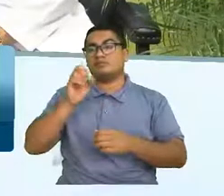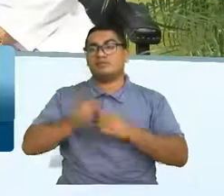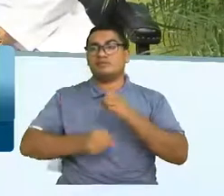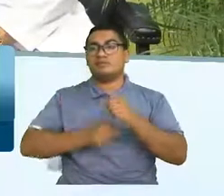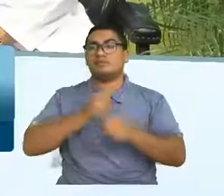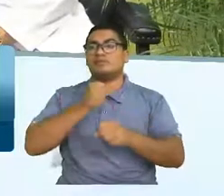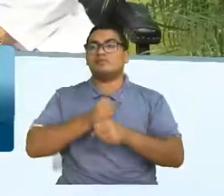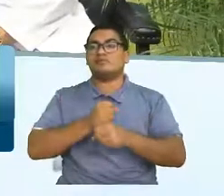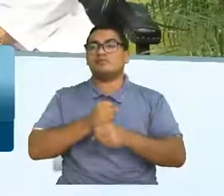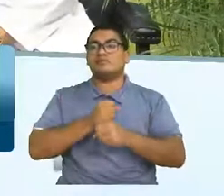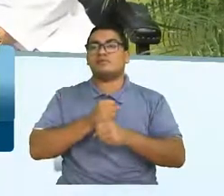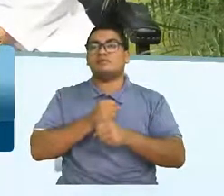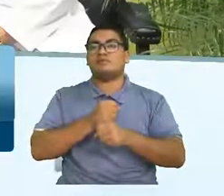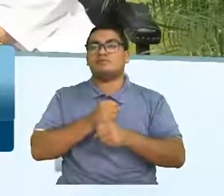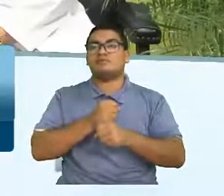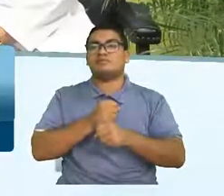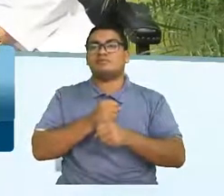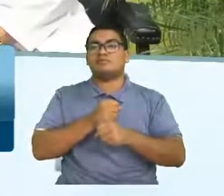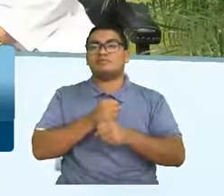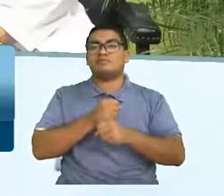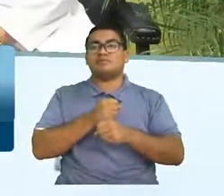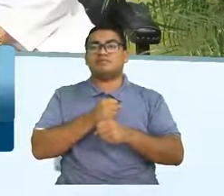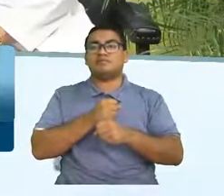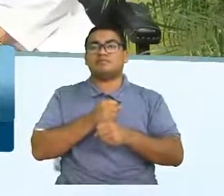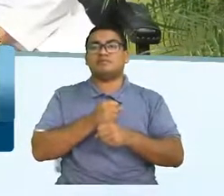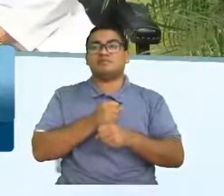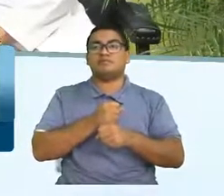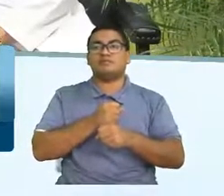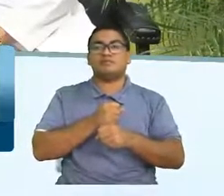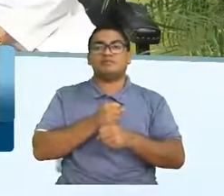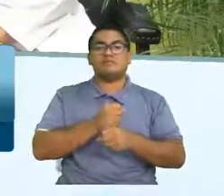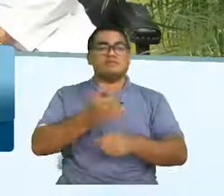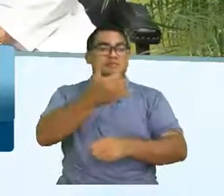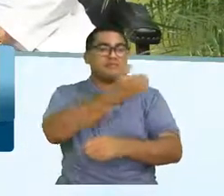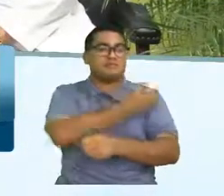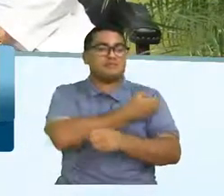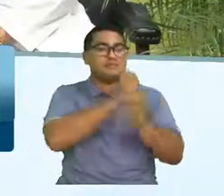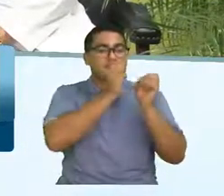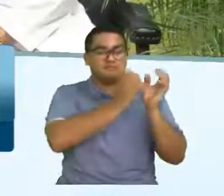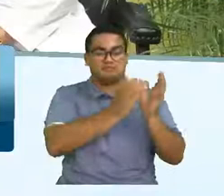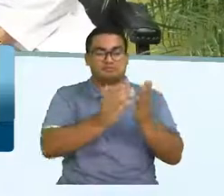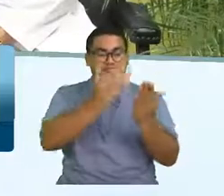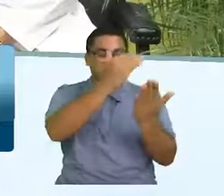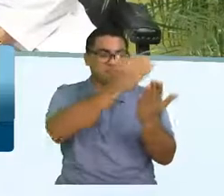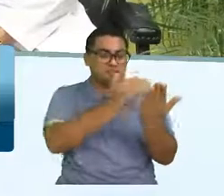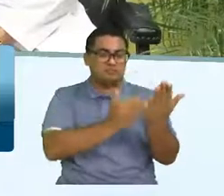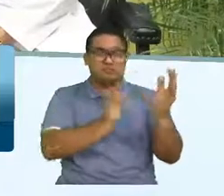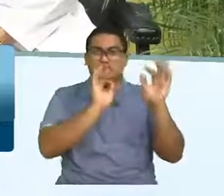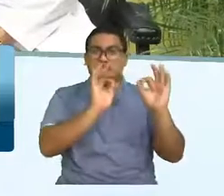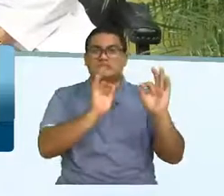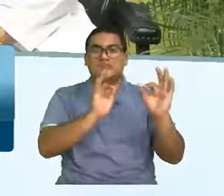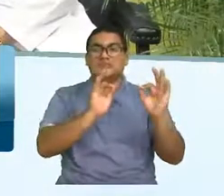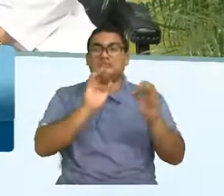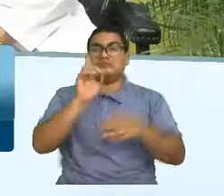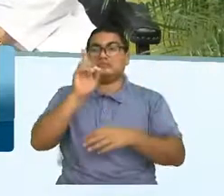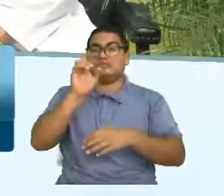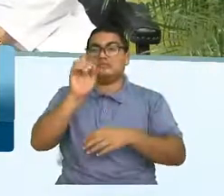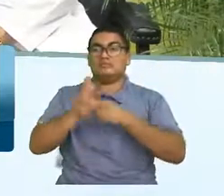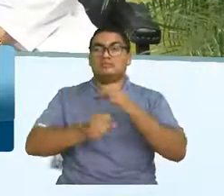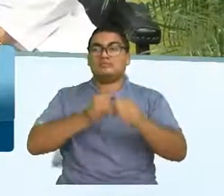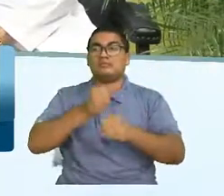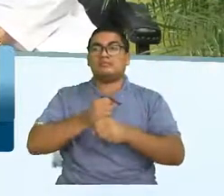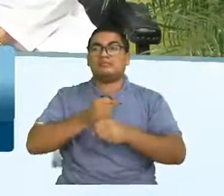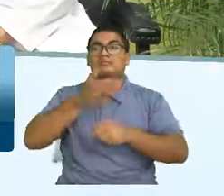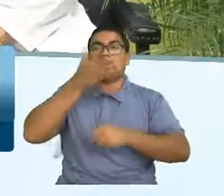licenciado? Ya si el niño lleva todito sus vacunas a como es, se le aplicaría lo que es la